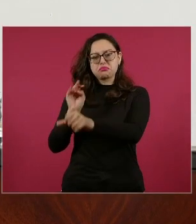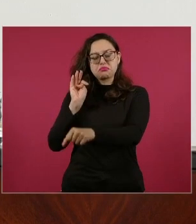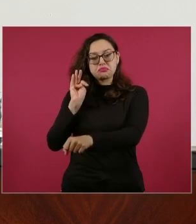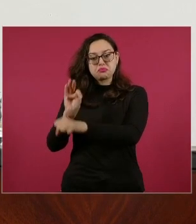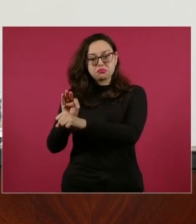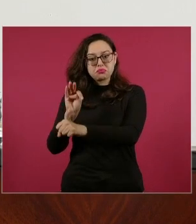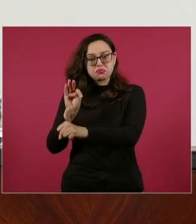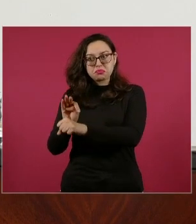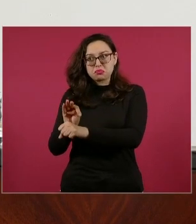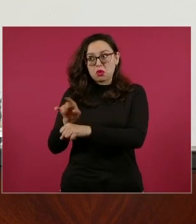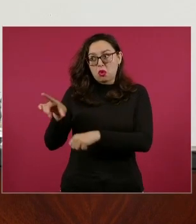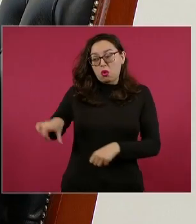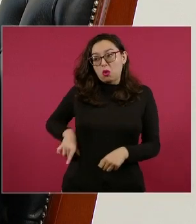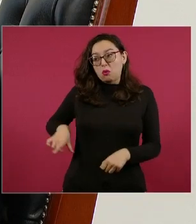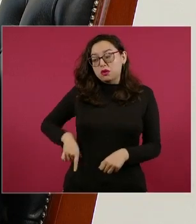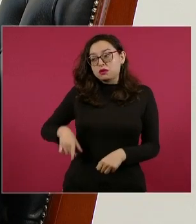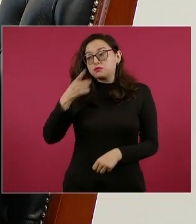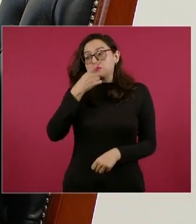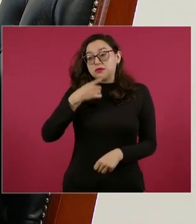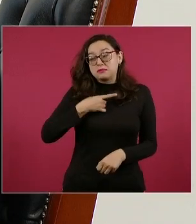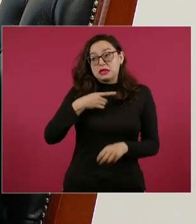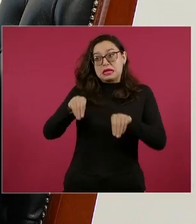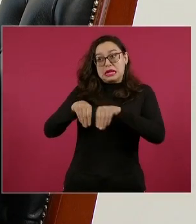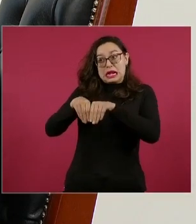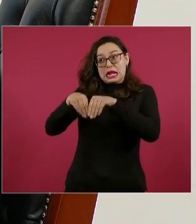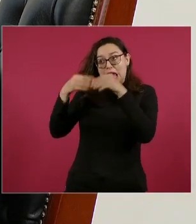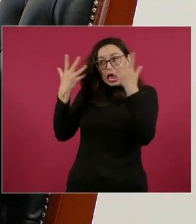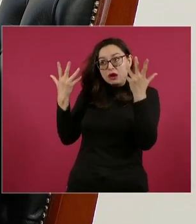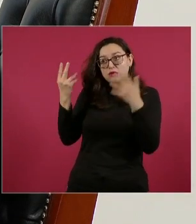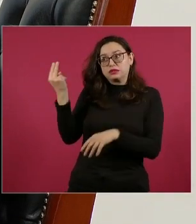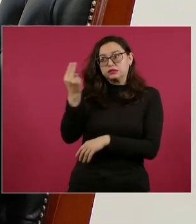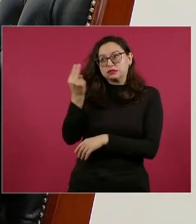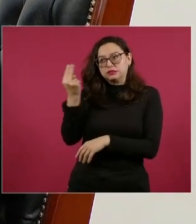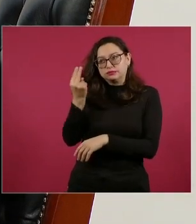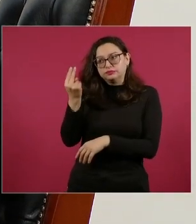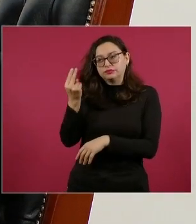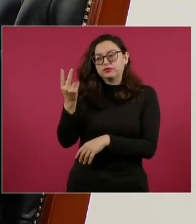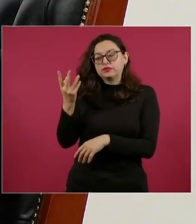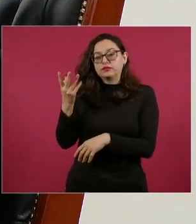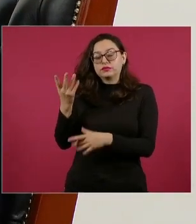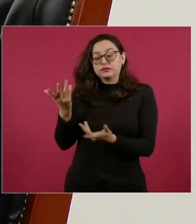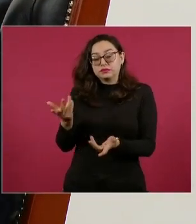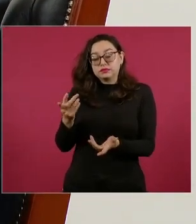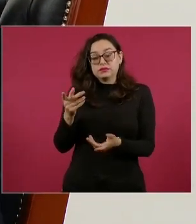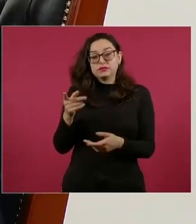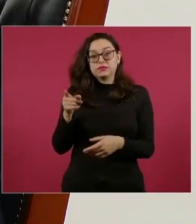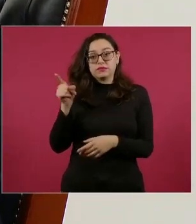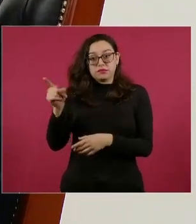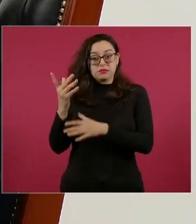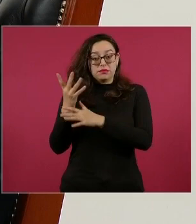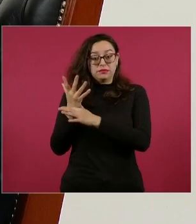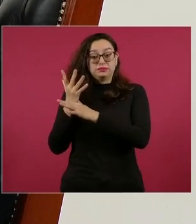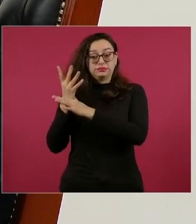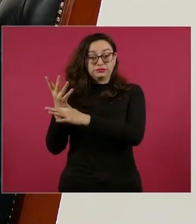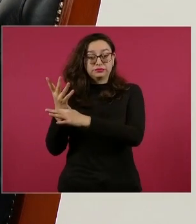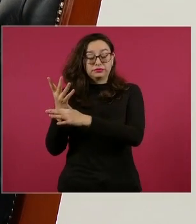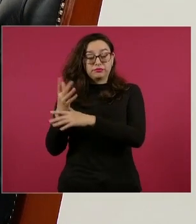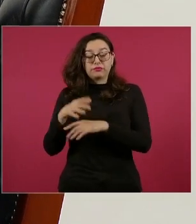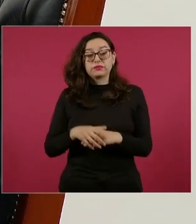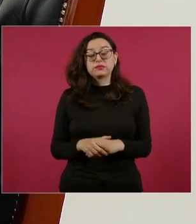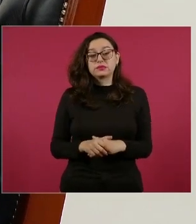lo debe de aclarar el gobierno de Israel, que lo protegen porque estaba vinculado